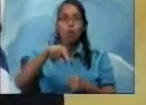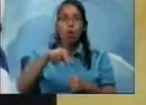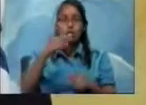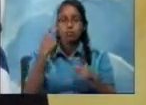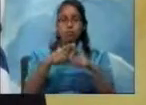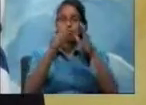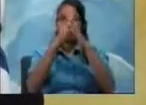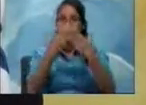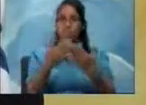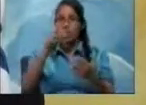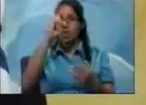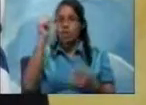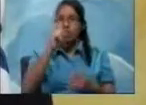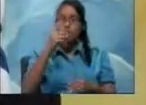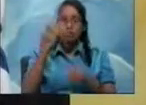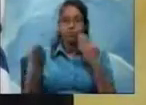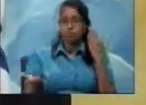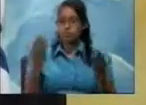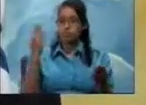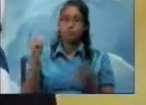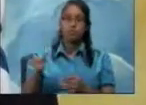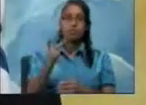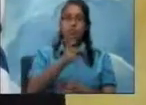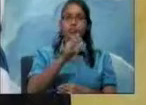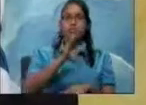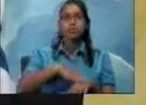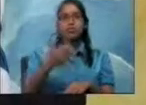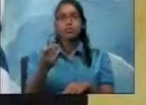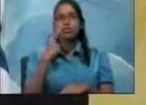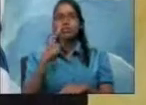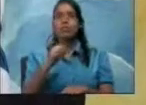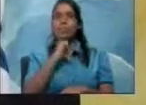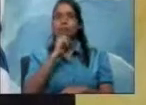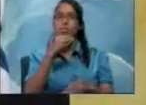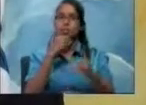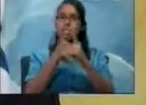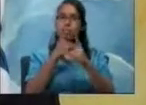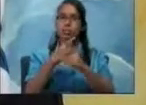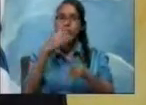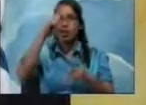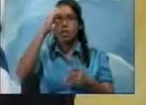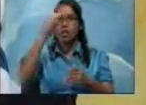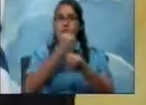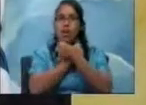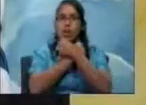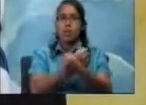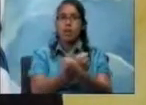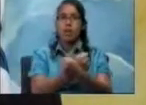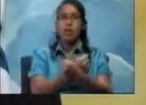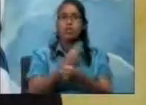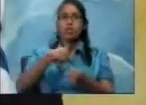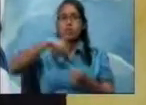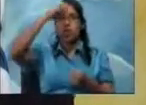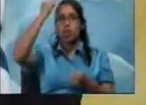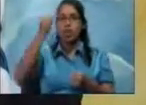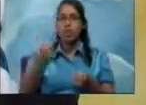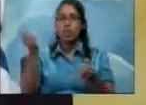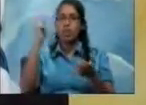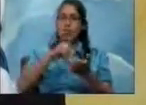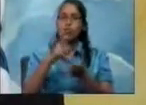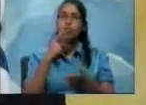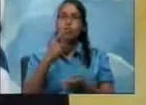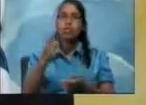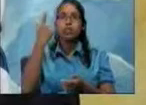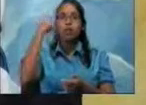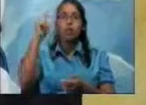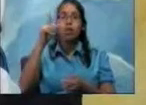no hace acepción de personas por qué se dice que era el discípulo que Dios amaba lo había dicho Dios Yo creo que esto fue un dicho por